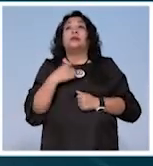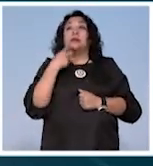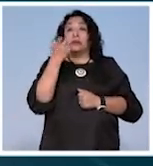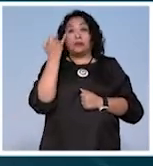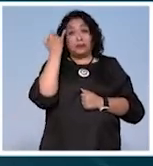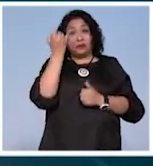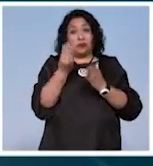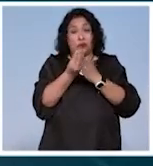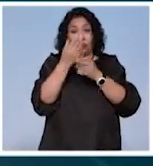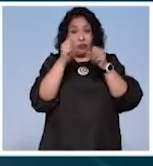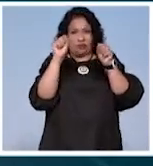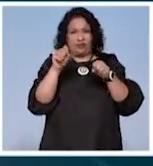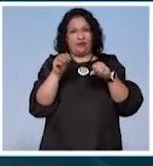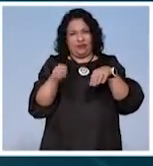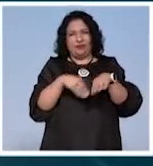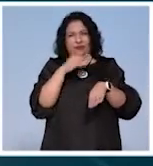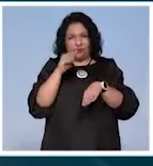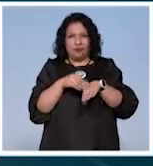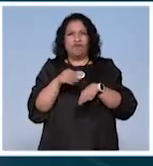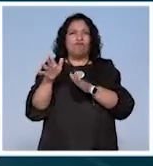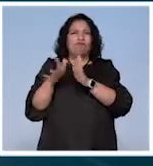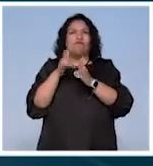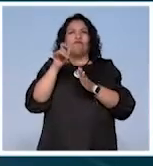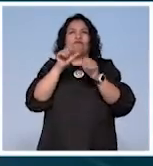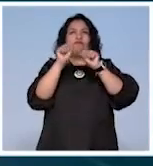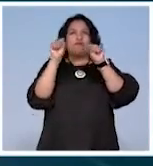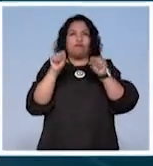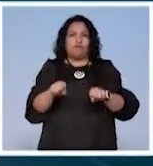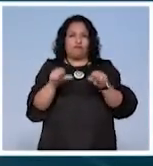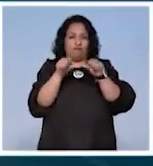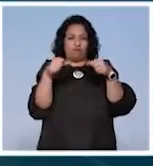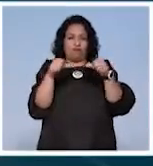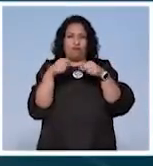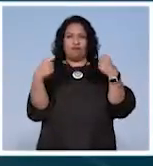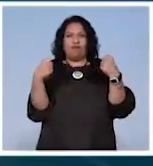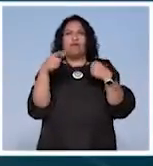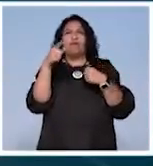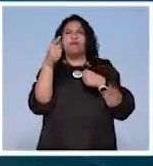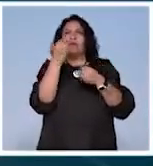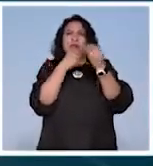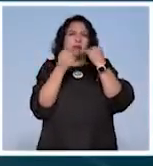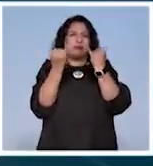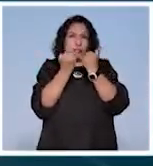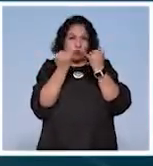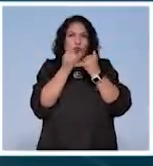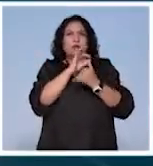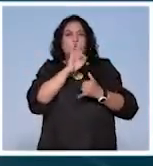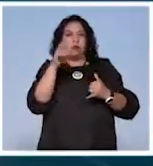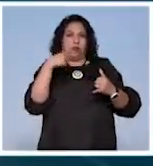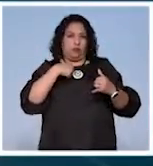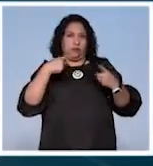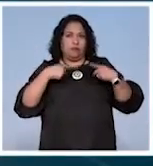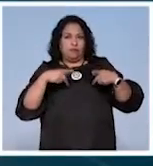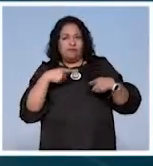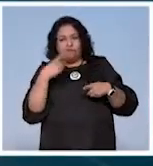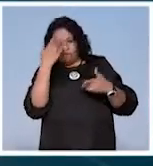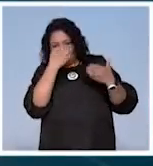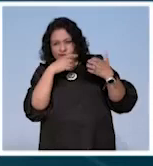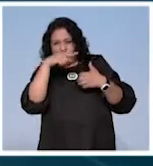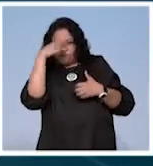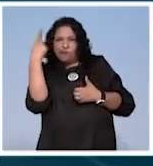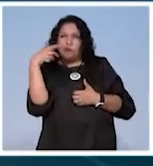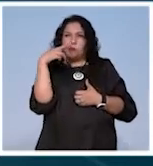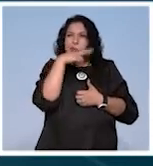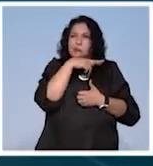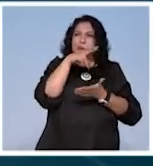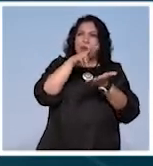nuevo sistema de calificación se inspiró en el sistema de etiquetado frontal de alimentos que permite a los consumidores evaluar fácil y